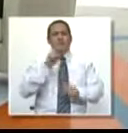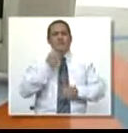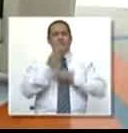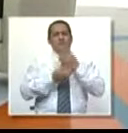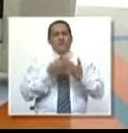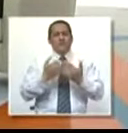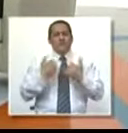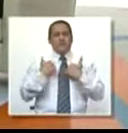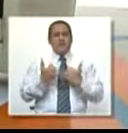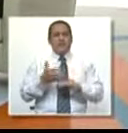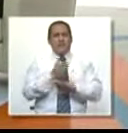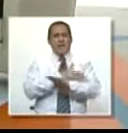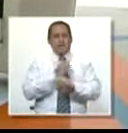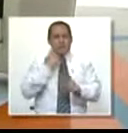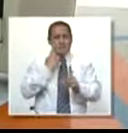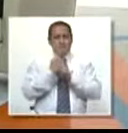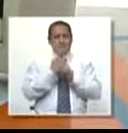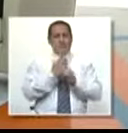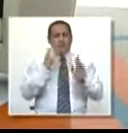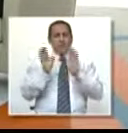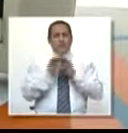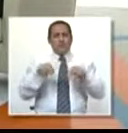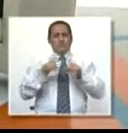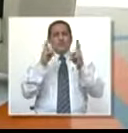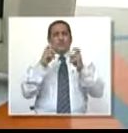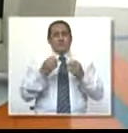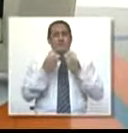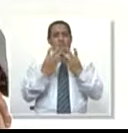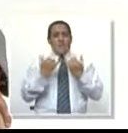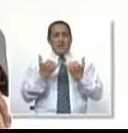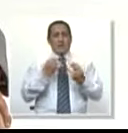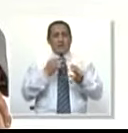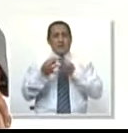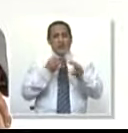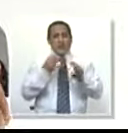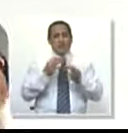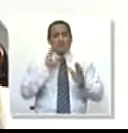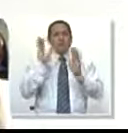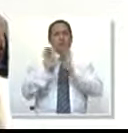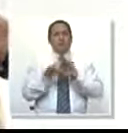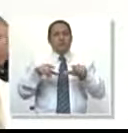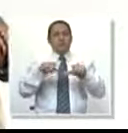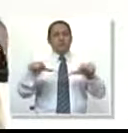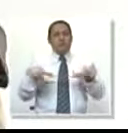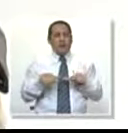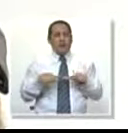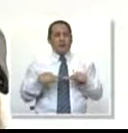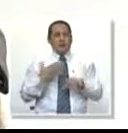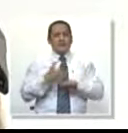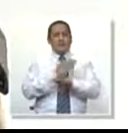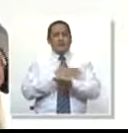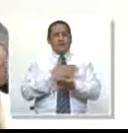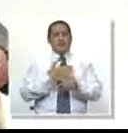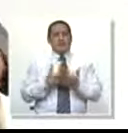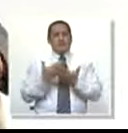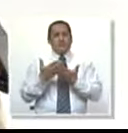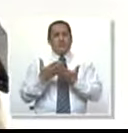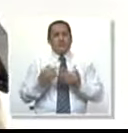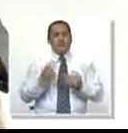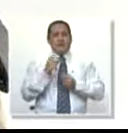pronunciamientos que deberíamos tener presente para este tema Claro Lo que pasa que eh Por ejemplo instancias eh En las